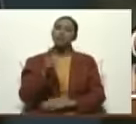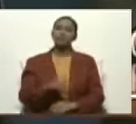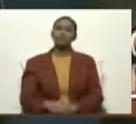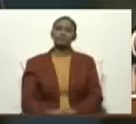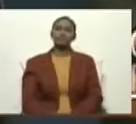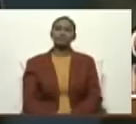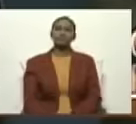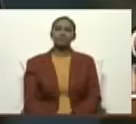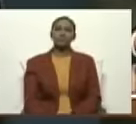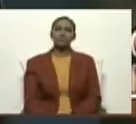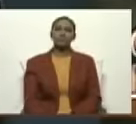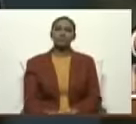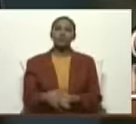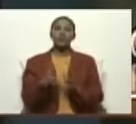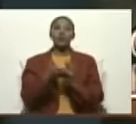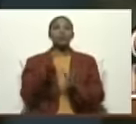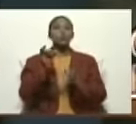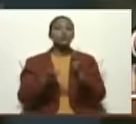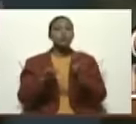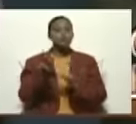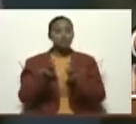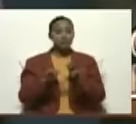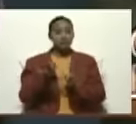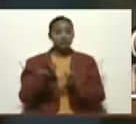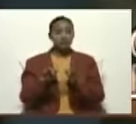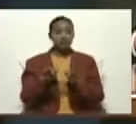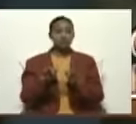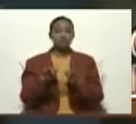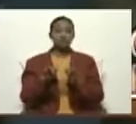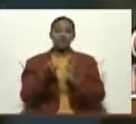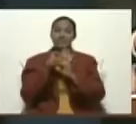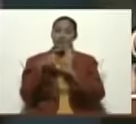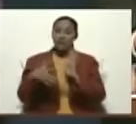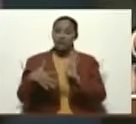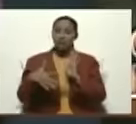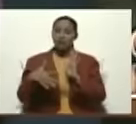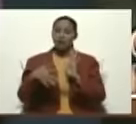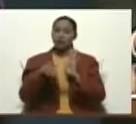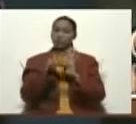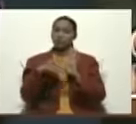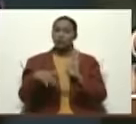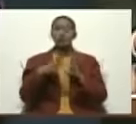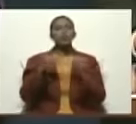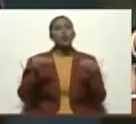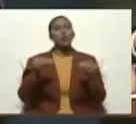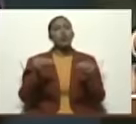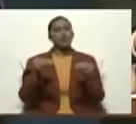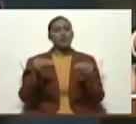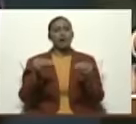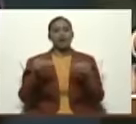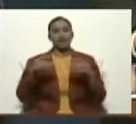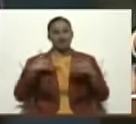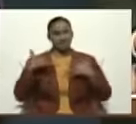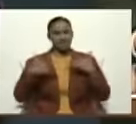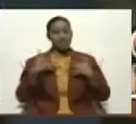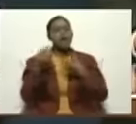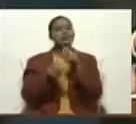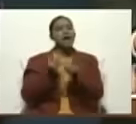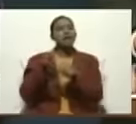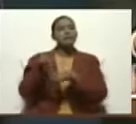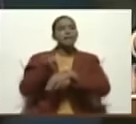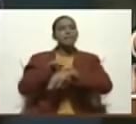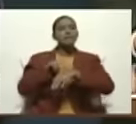la mano de los derechos humanos. Por la justicia y los derechos humanos es toda la actividad que despliega el Ministerio Público. No